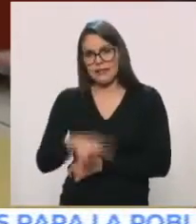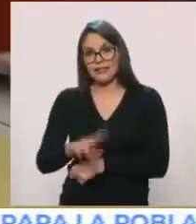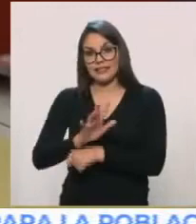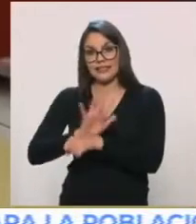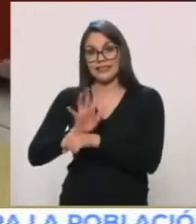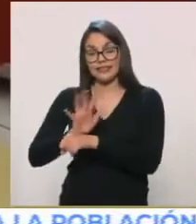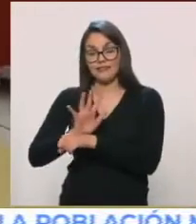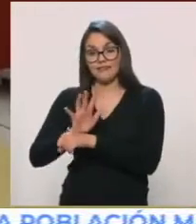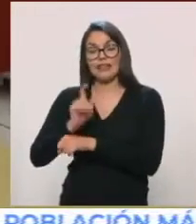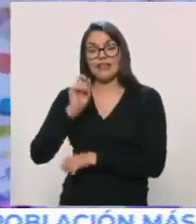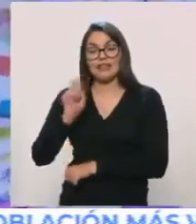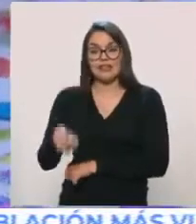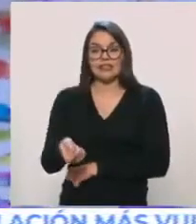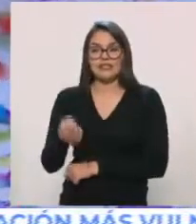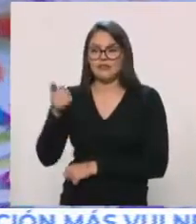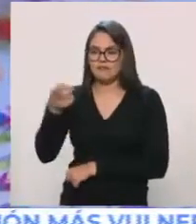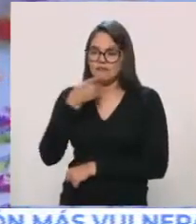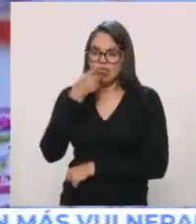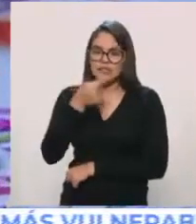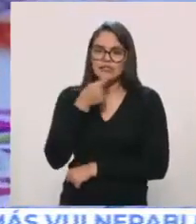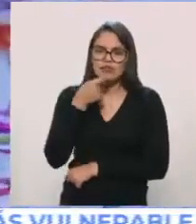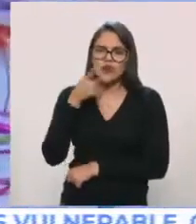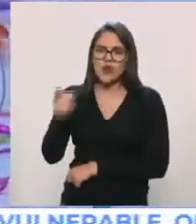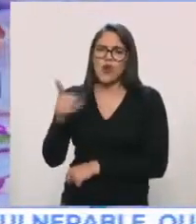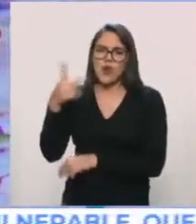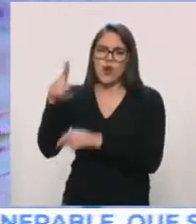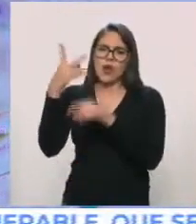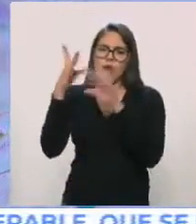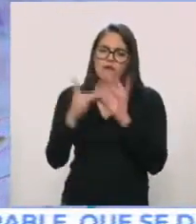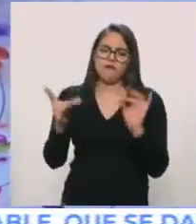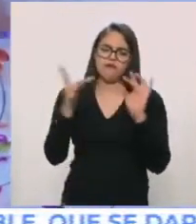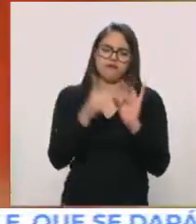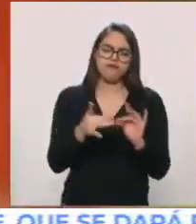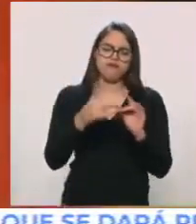niñas y a niños a narrar un minuto de mi día en casa.